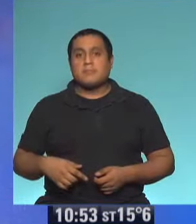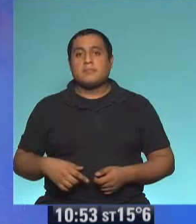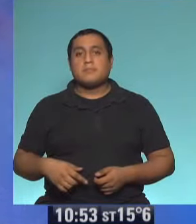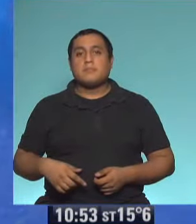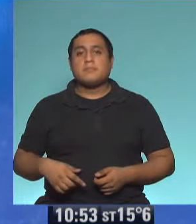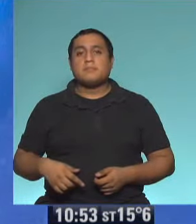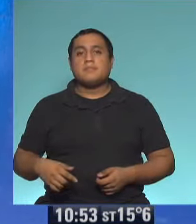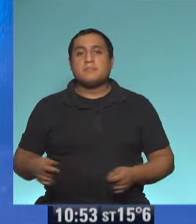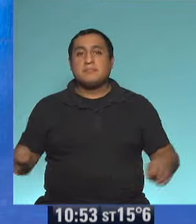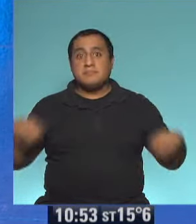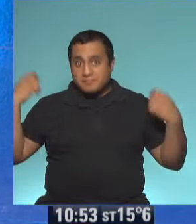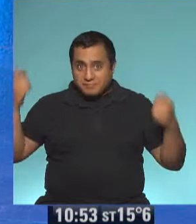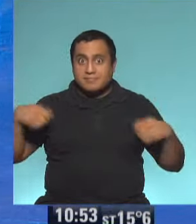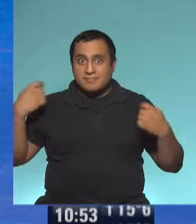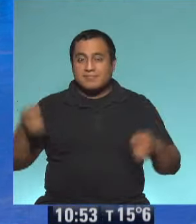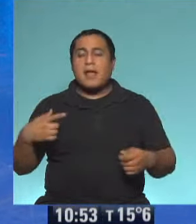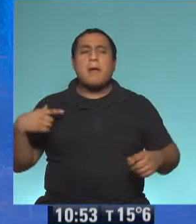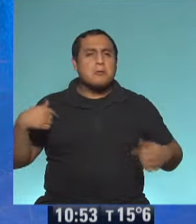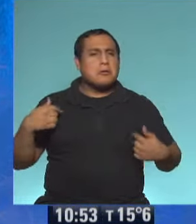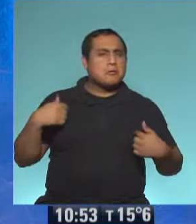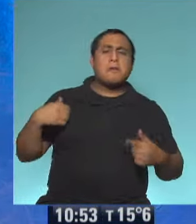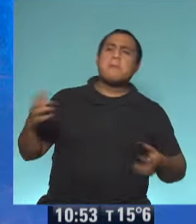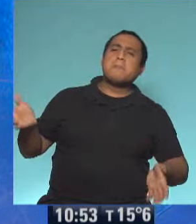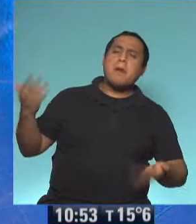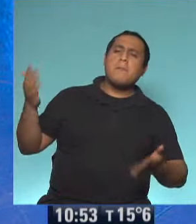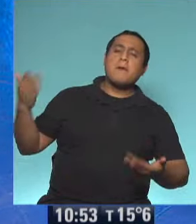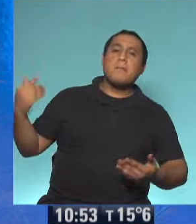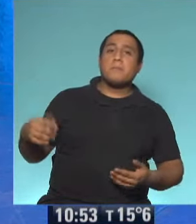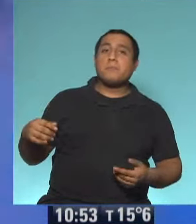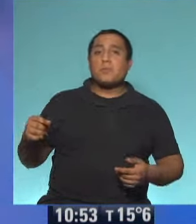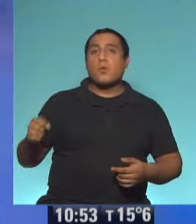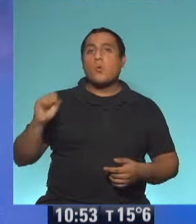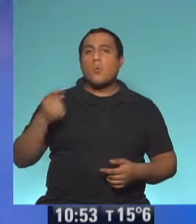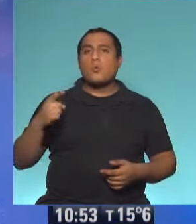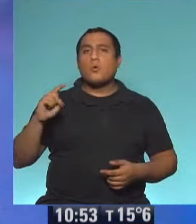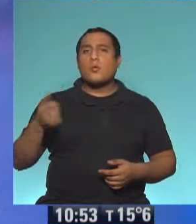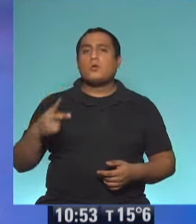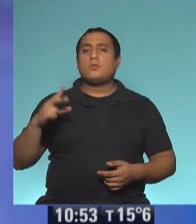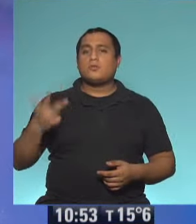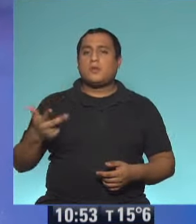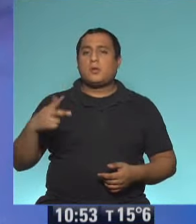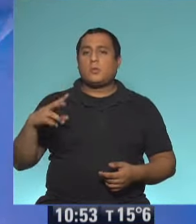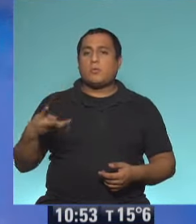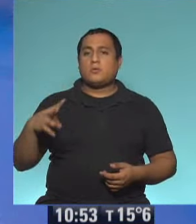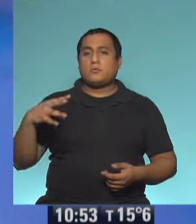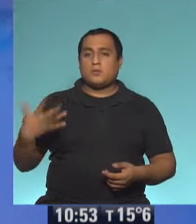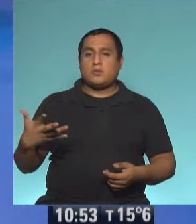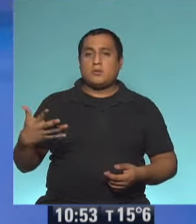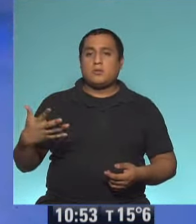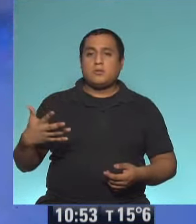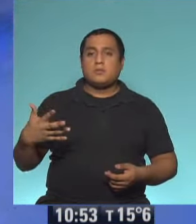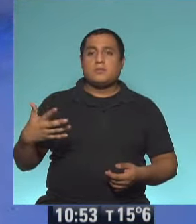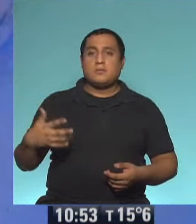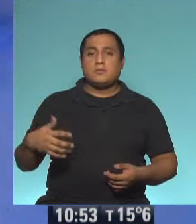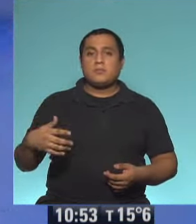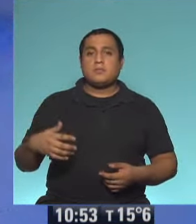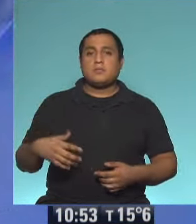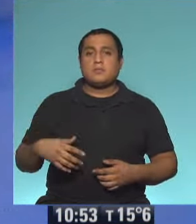digo, vamos, chicos, a ver, chicas, si en casa podemos contar hasta cinco, ¿eh? Uno, dos, tres, cuatro, cinco. Vamos con las vocales.